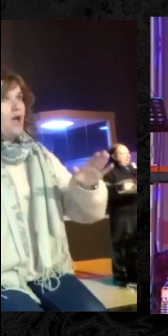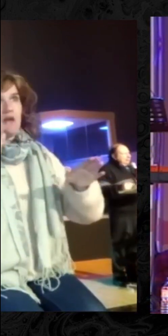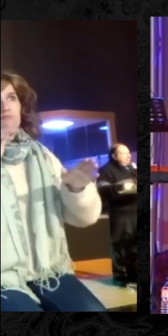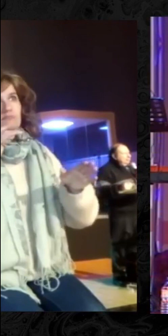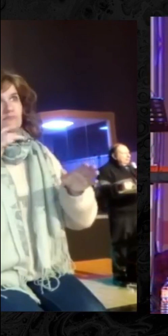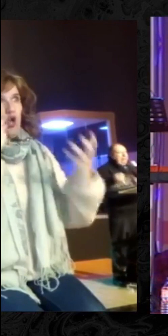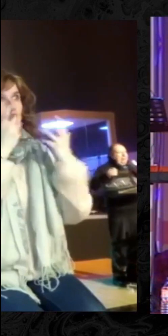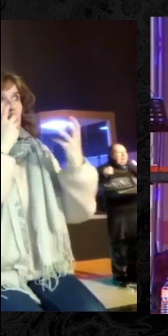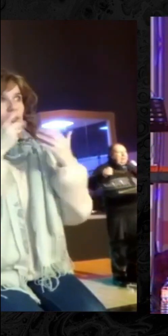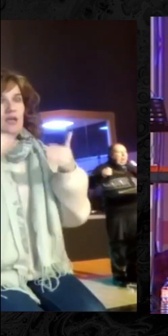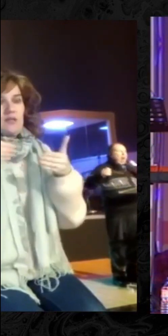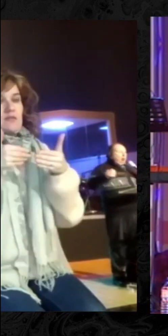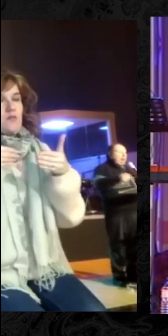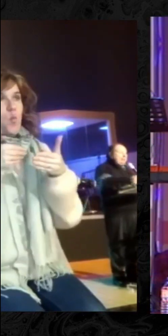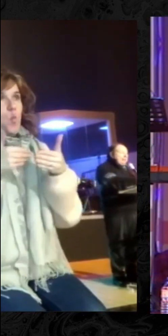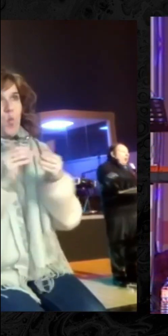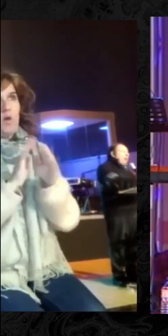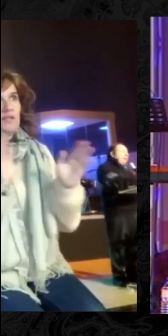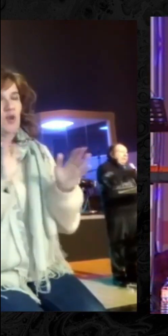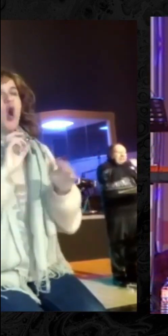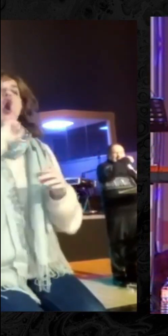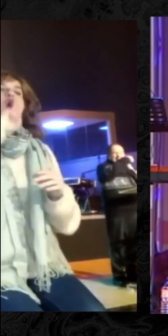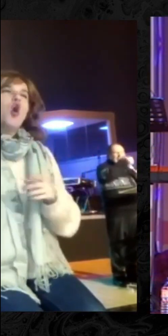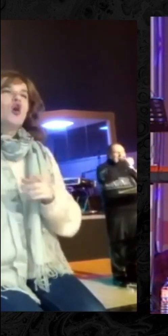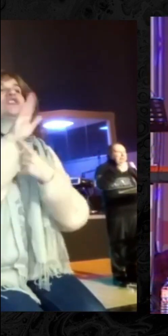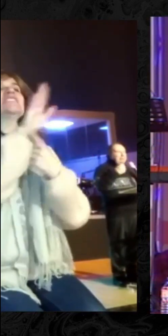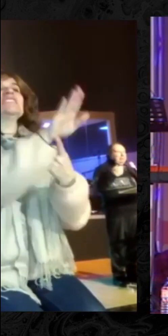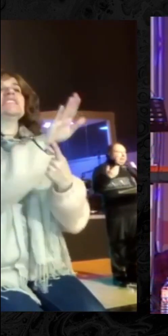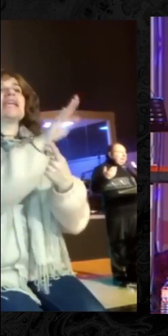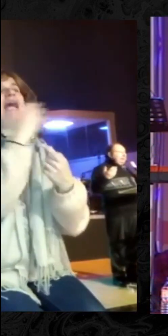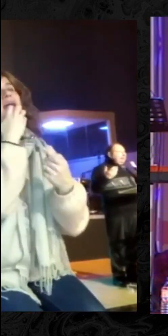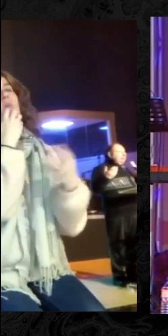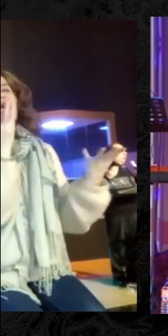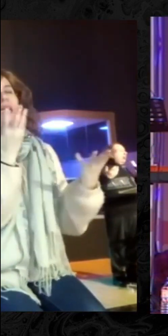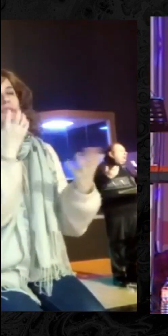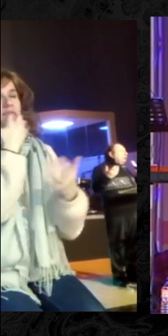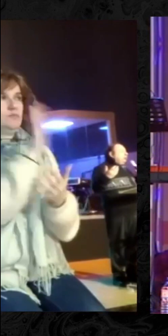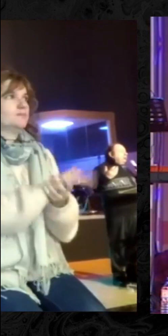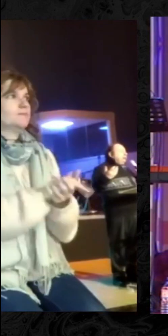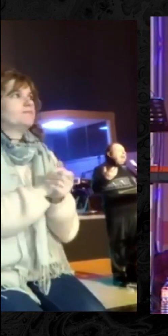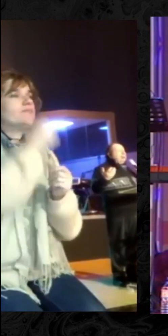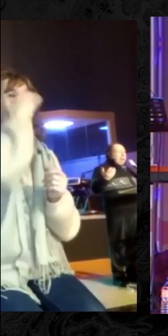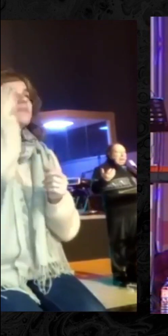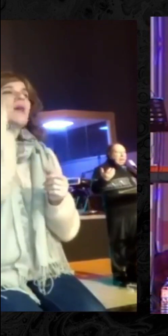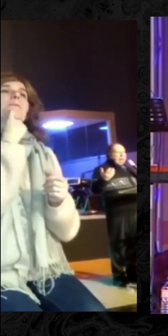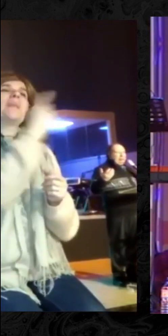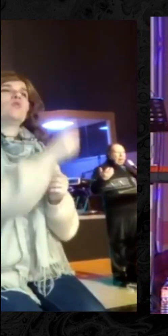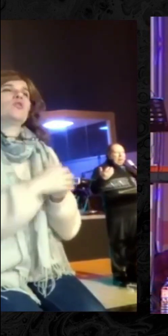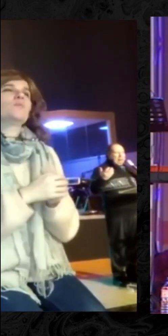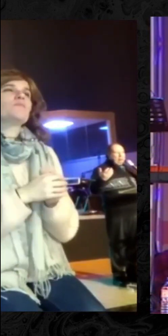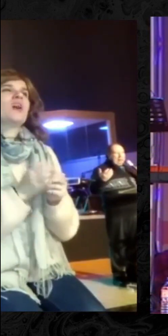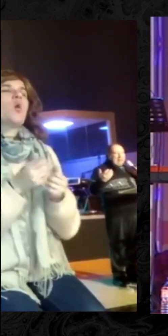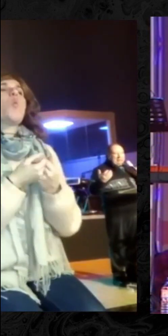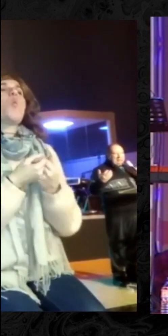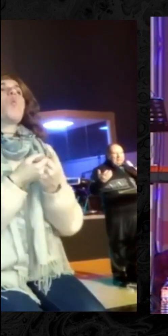amén luego otra señal más Cuántos judíos hay convertidos en el mundo